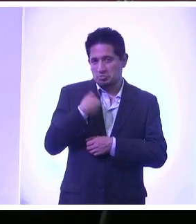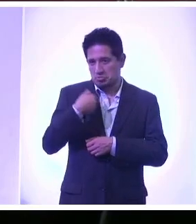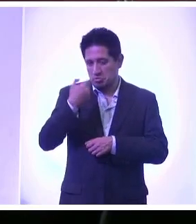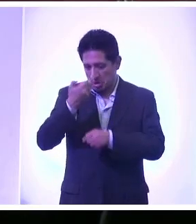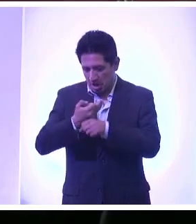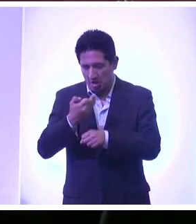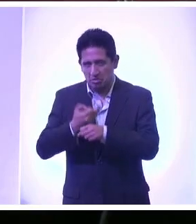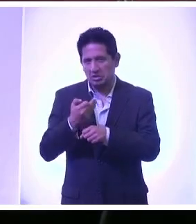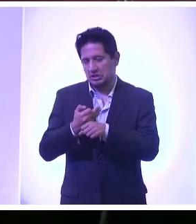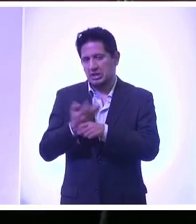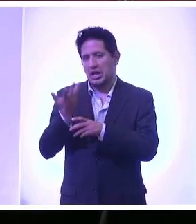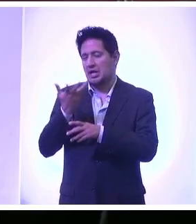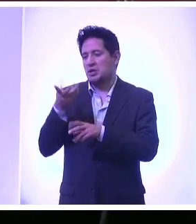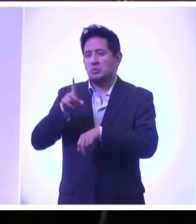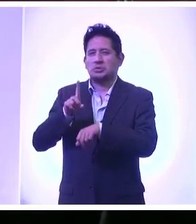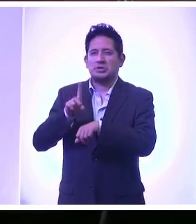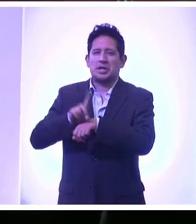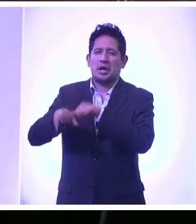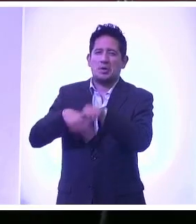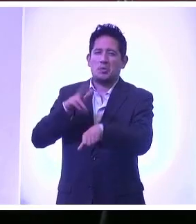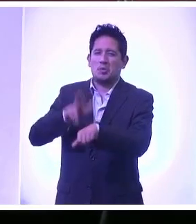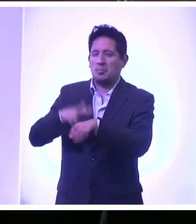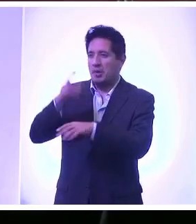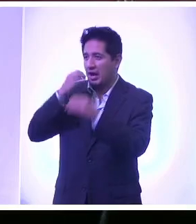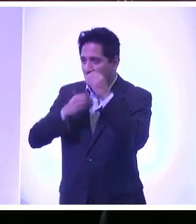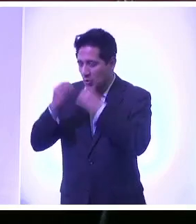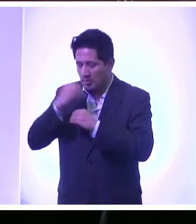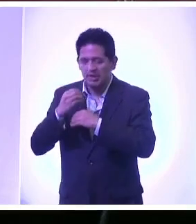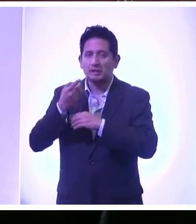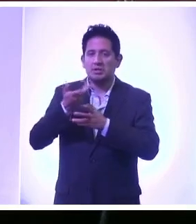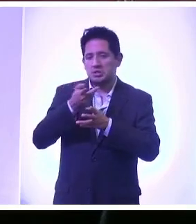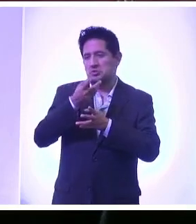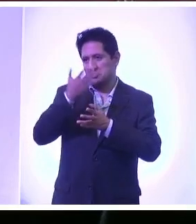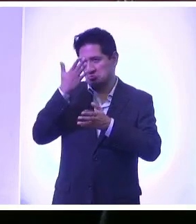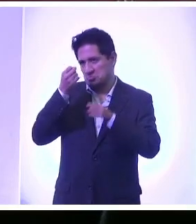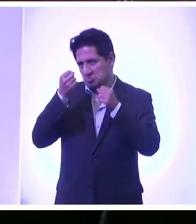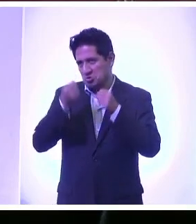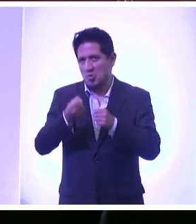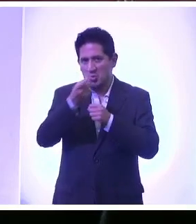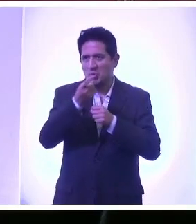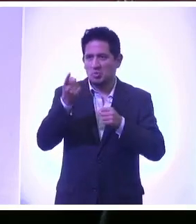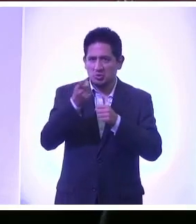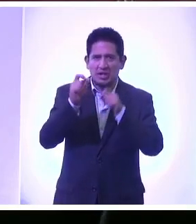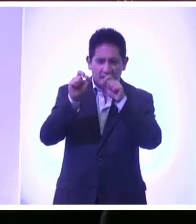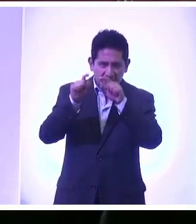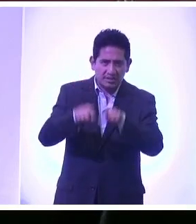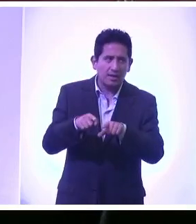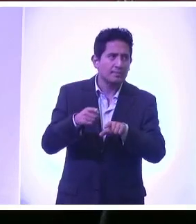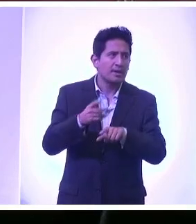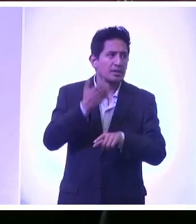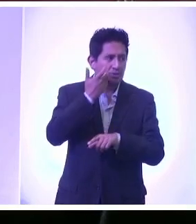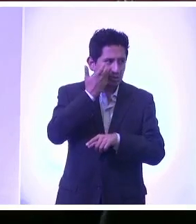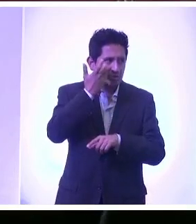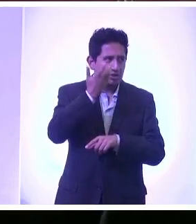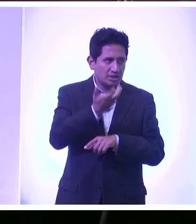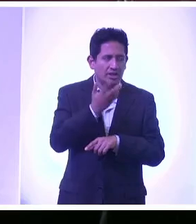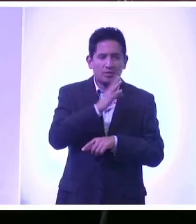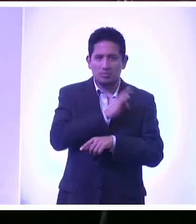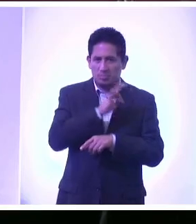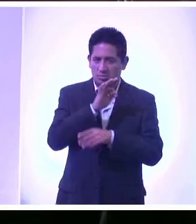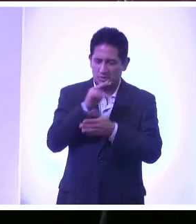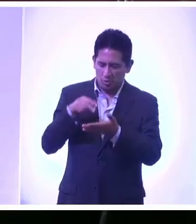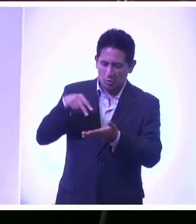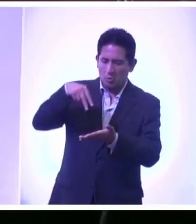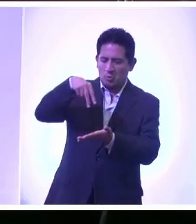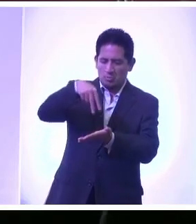imagino que ustedes también en un día normal les agradezco que estén aquí pero a lo mejor de esta forma lo hacemos un poquito más Dinámico si me lo permiten en en